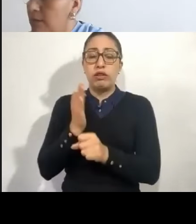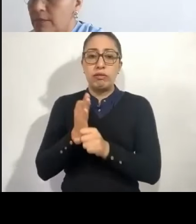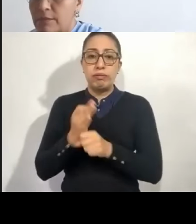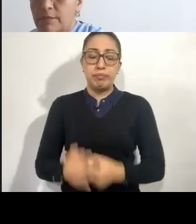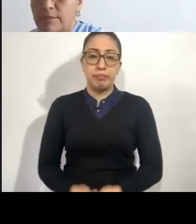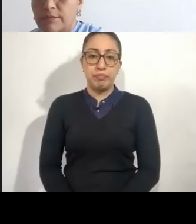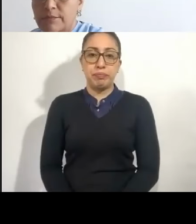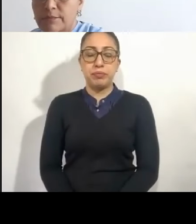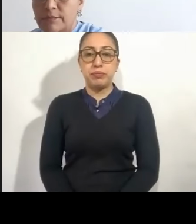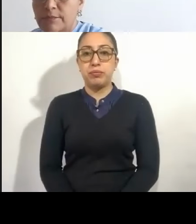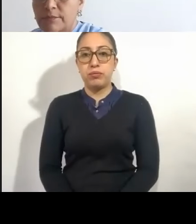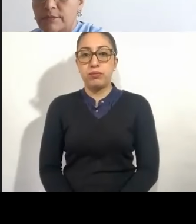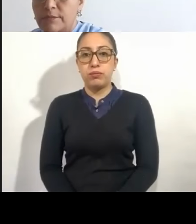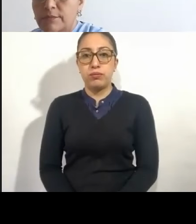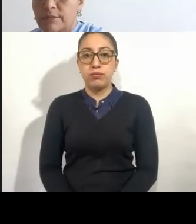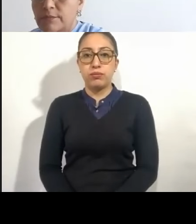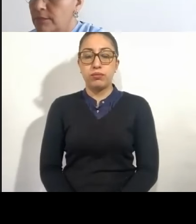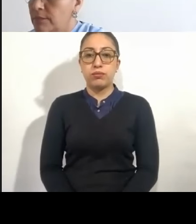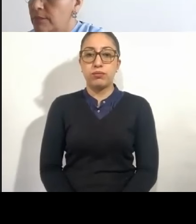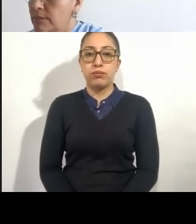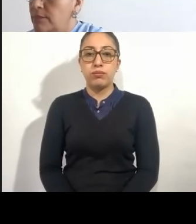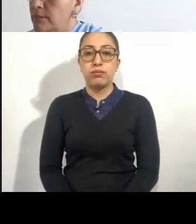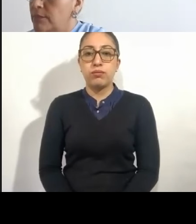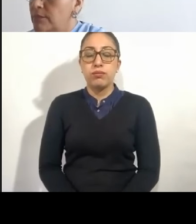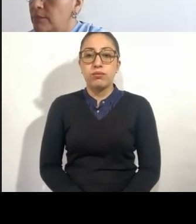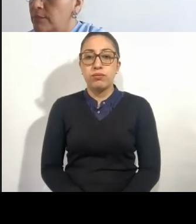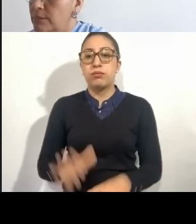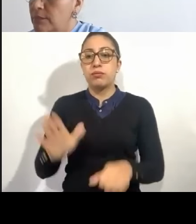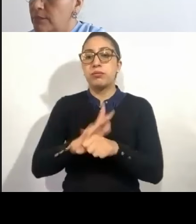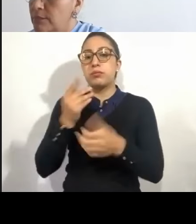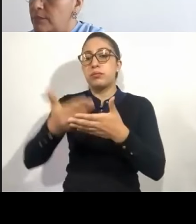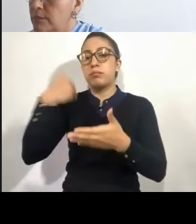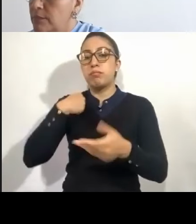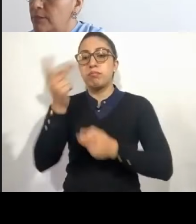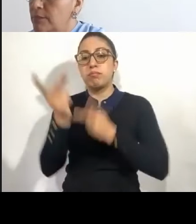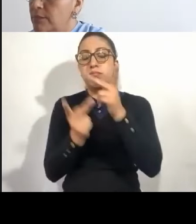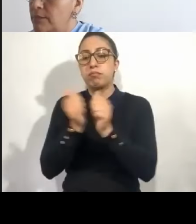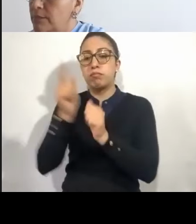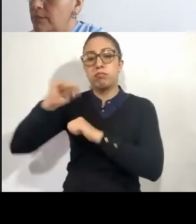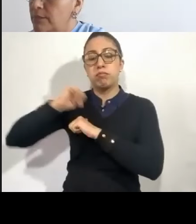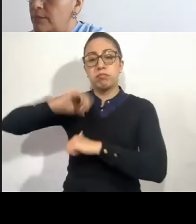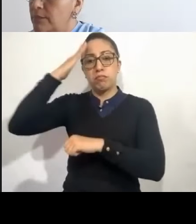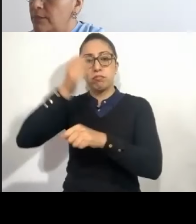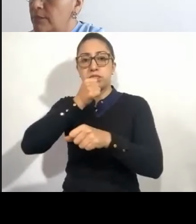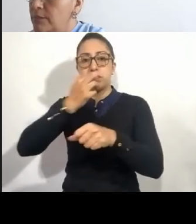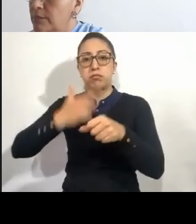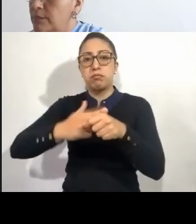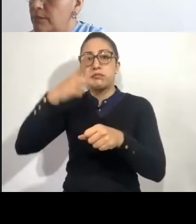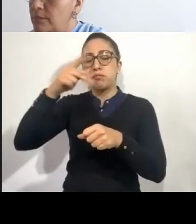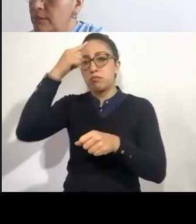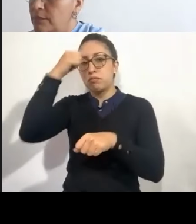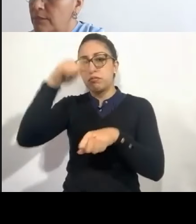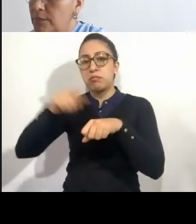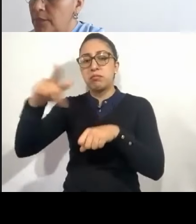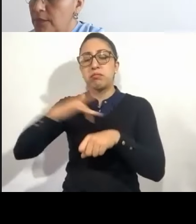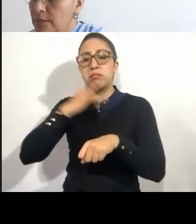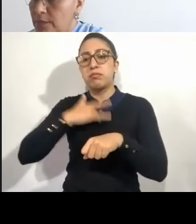le preguntamos a la secretaria y no nos dio respuesta. Por el contrario, vimos como que se irritaba